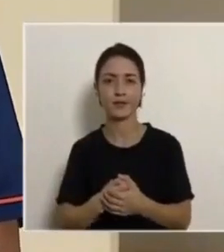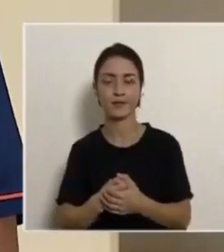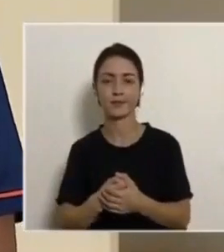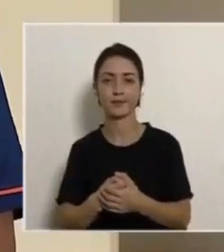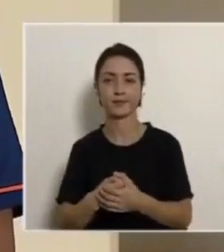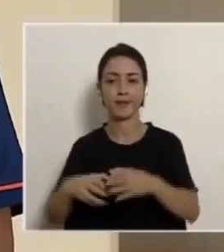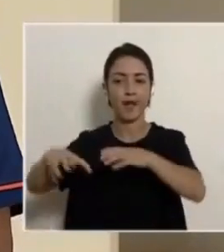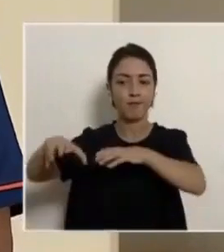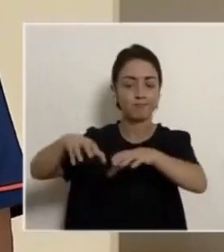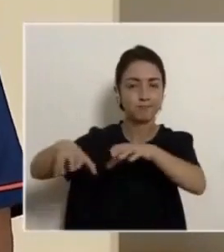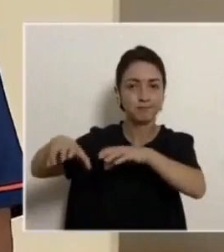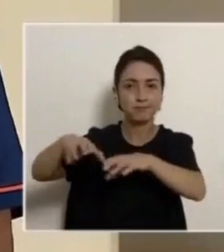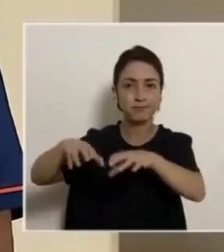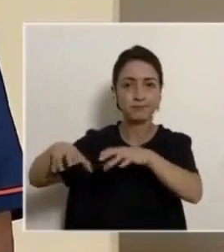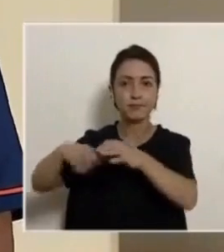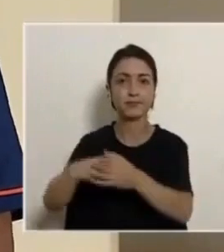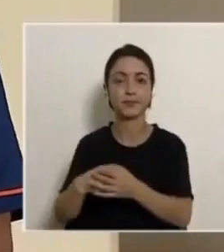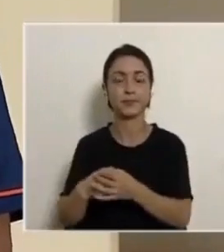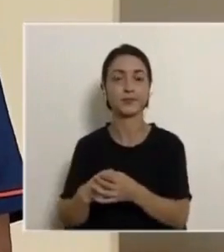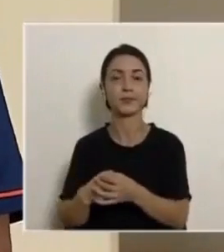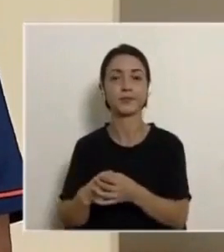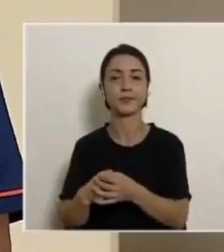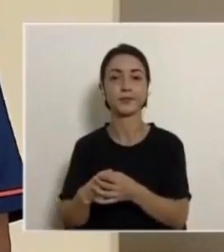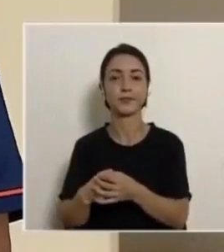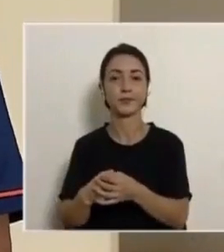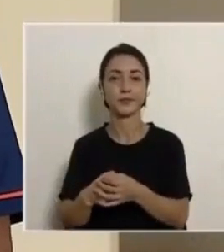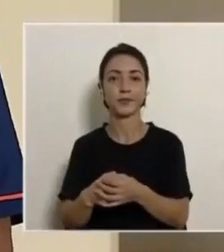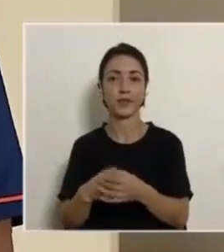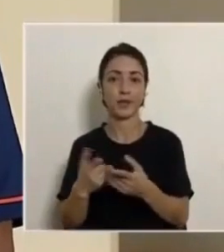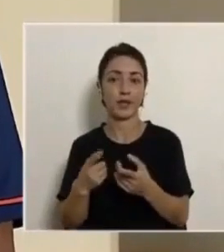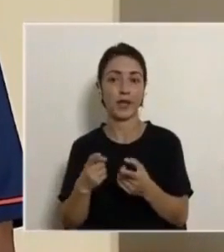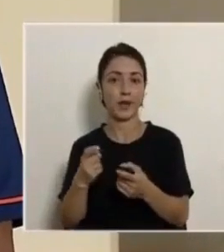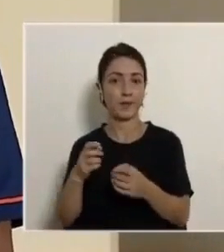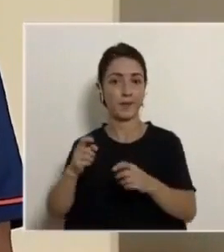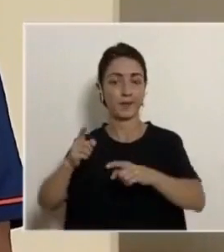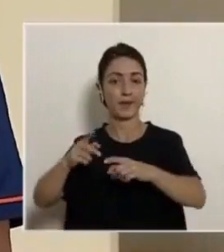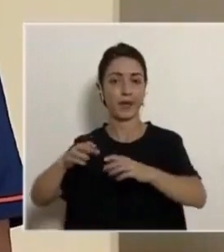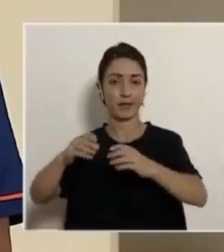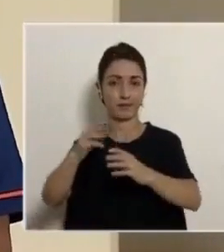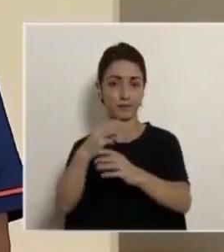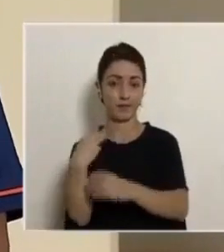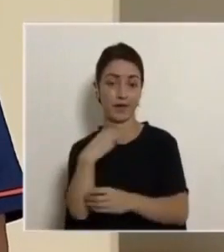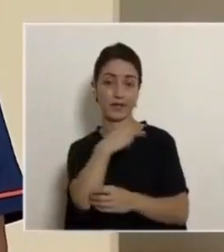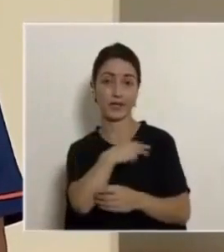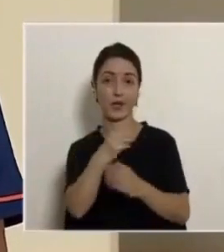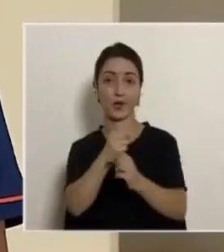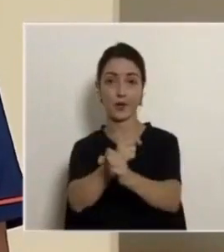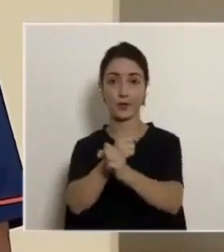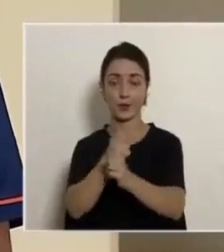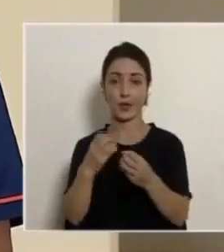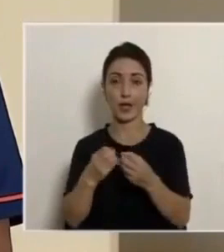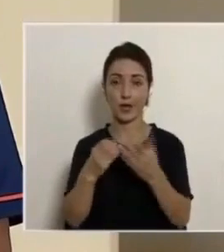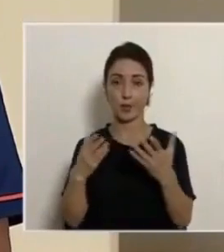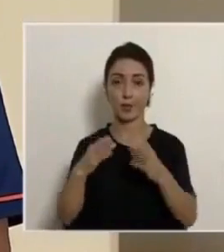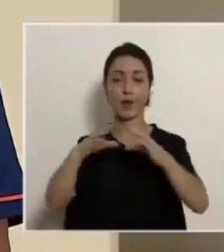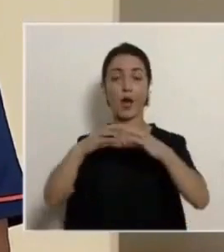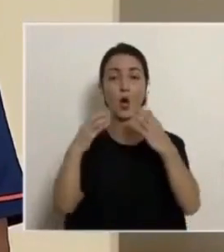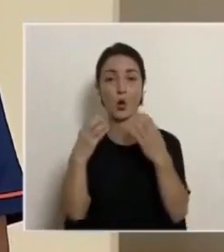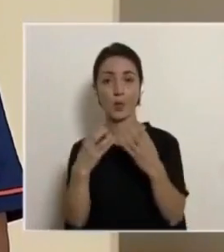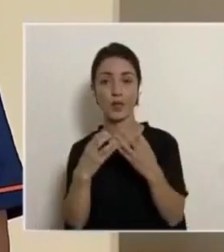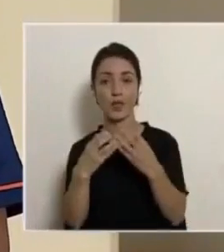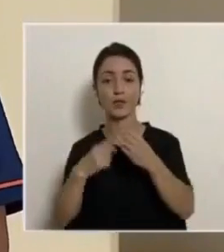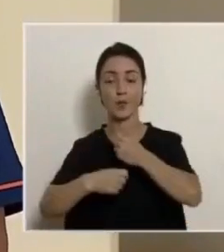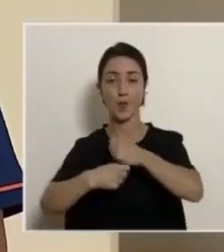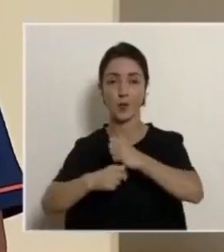organizadas, que ya sea a través de la parte del manejo de inteligencia del Ministerio de Seguridad Pública o de los mismos comités municipales de